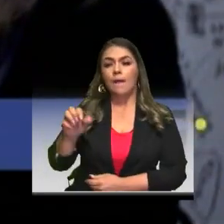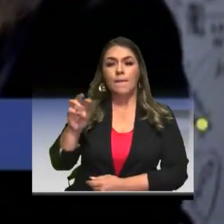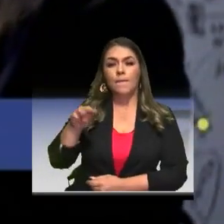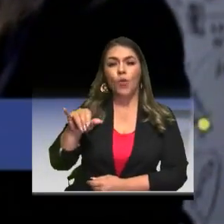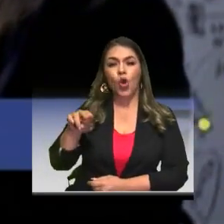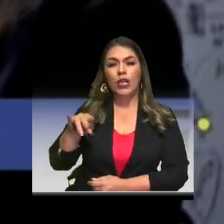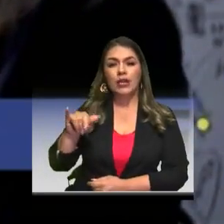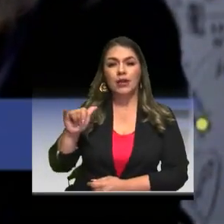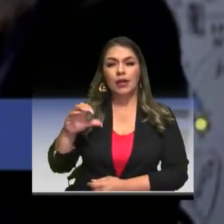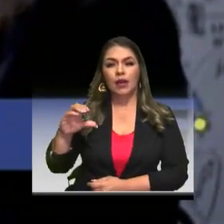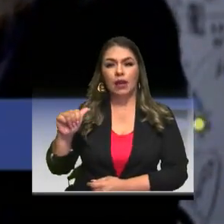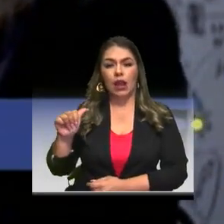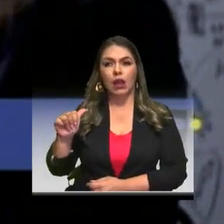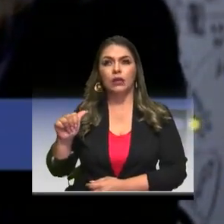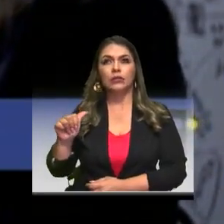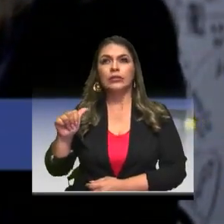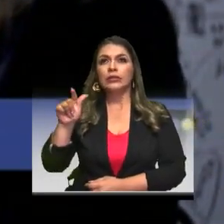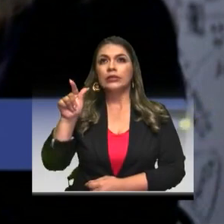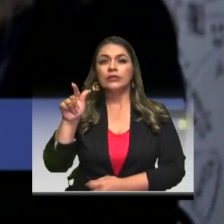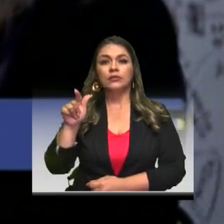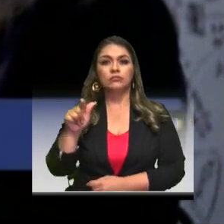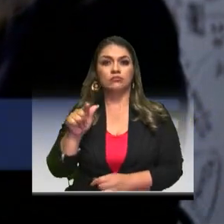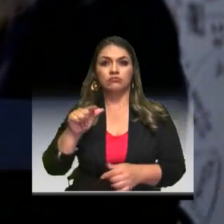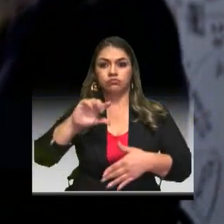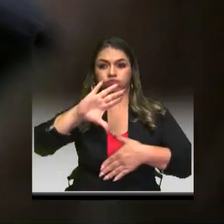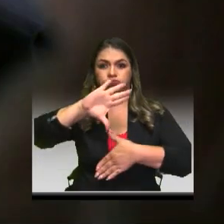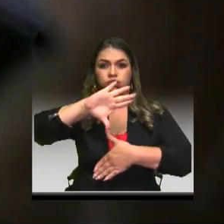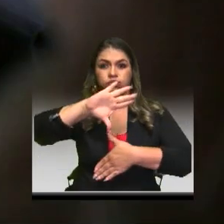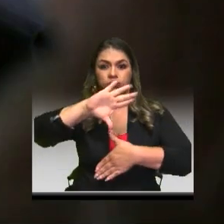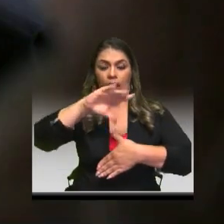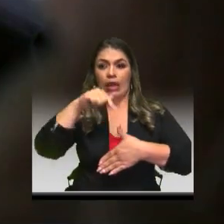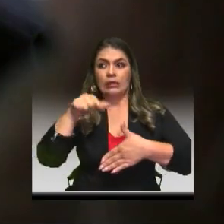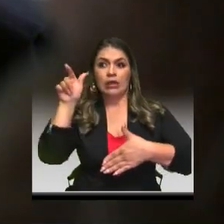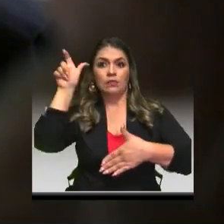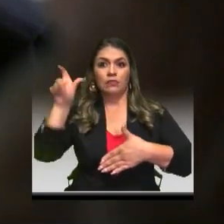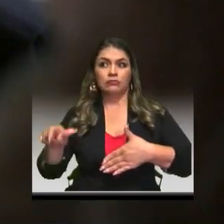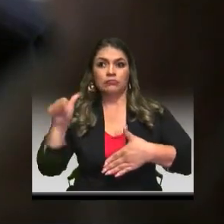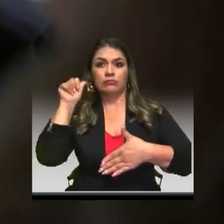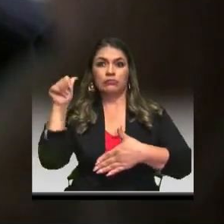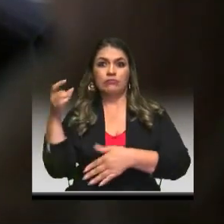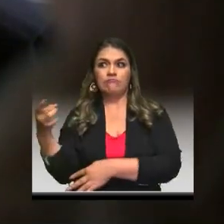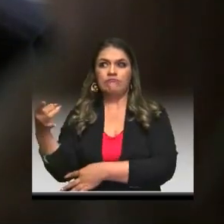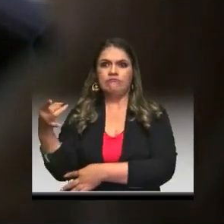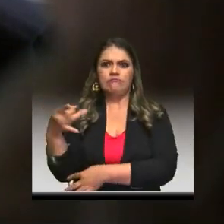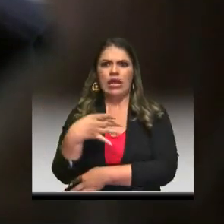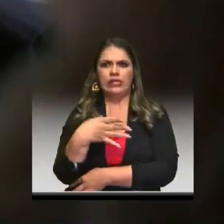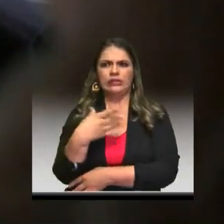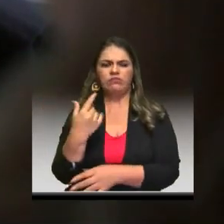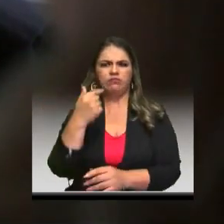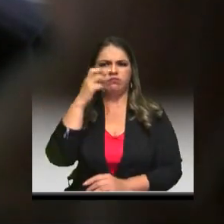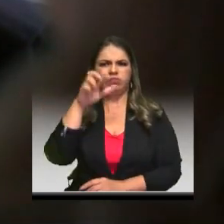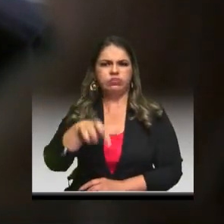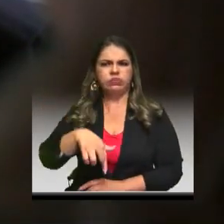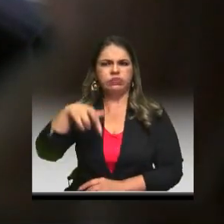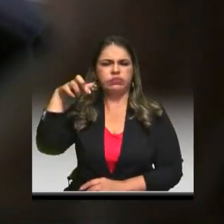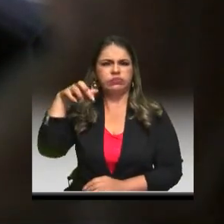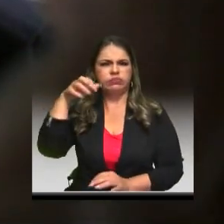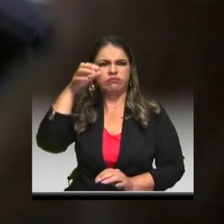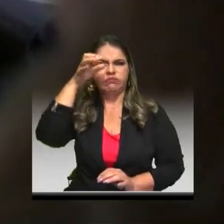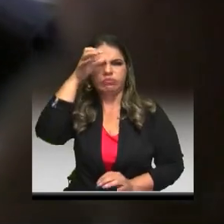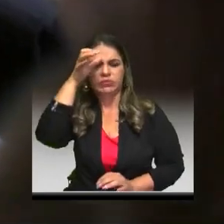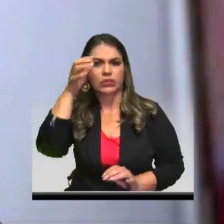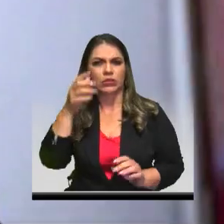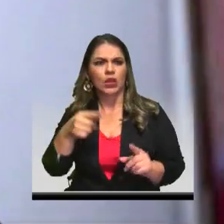Ramírez, una de las criminólogas más importantes del continente, asumió como una causa para ejercer su profesión que la ha llevado